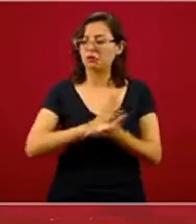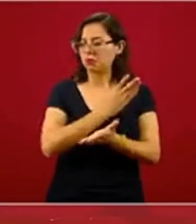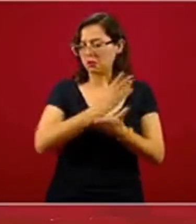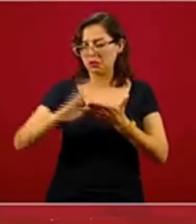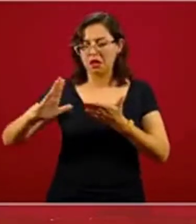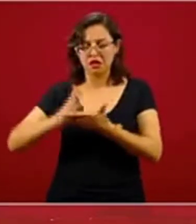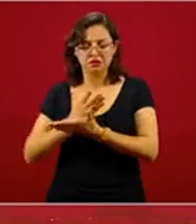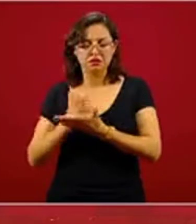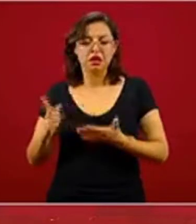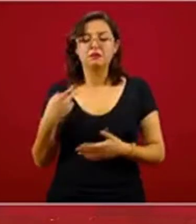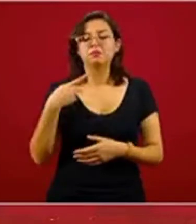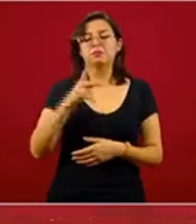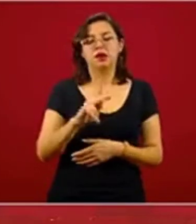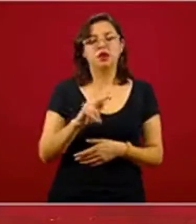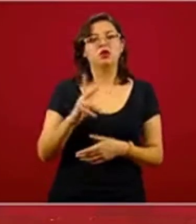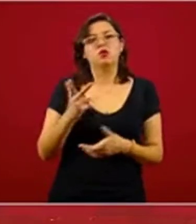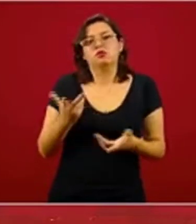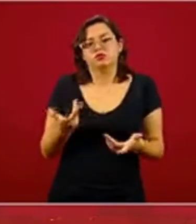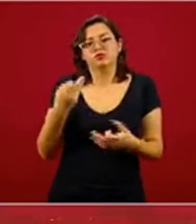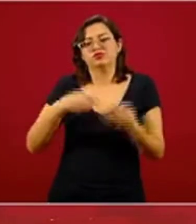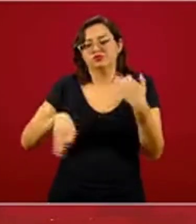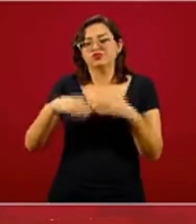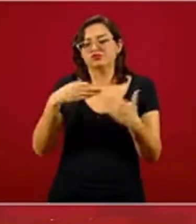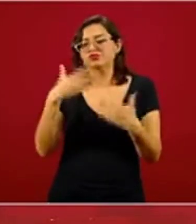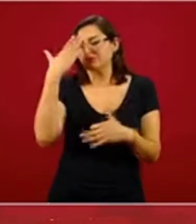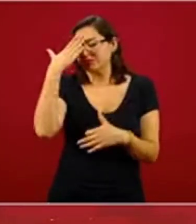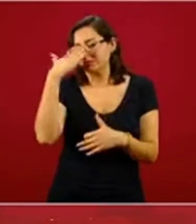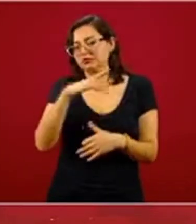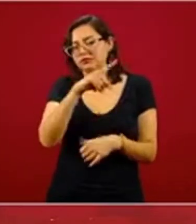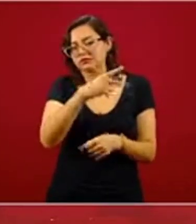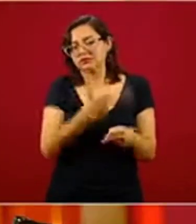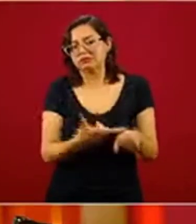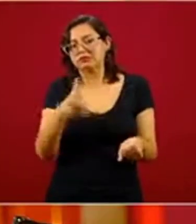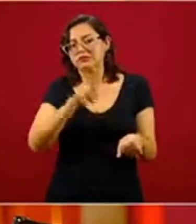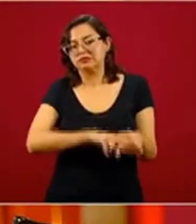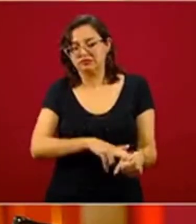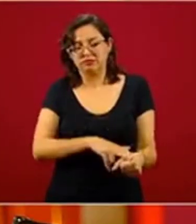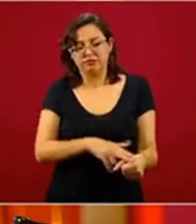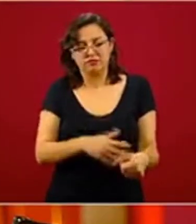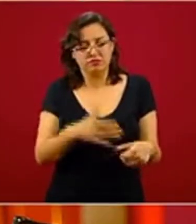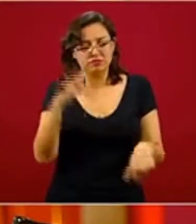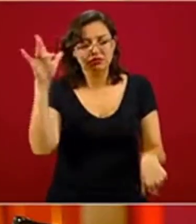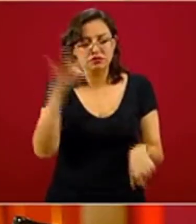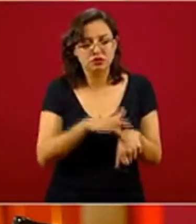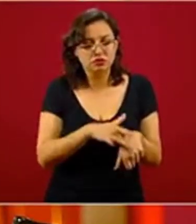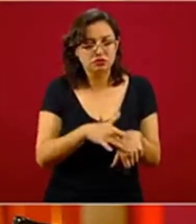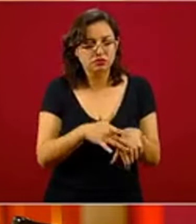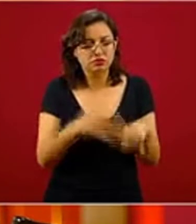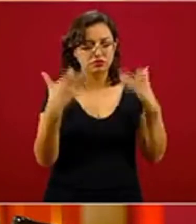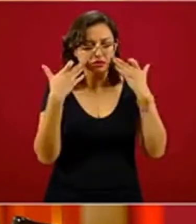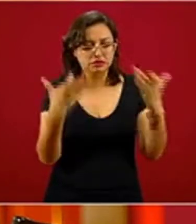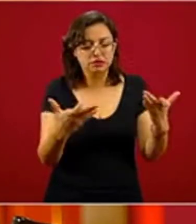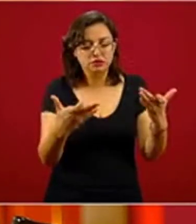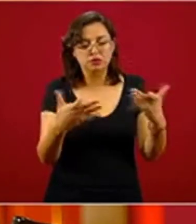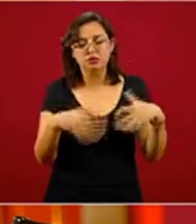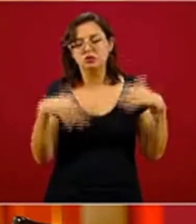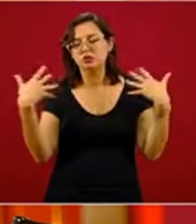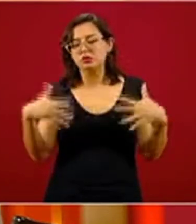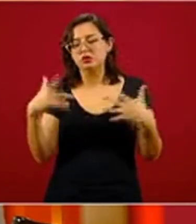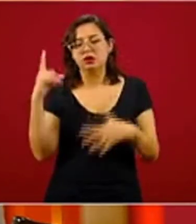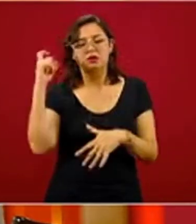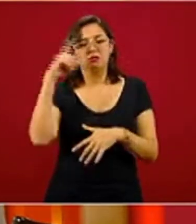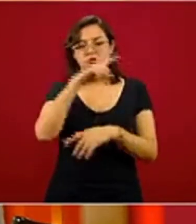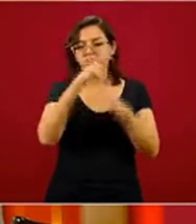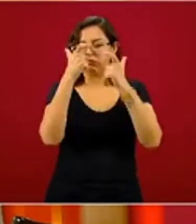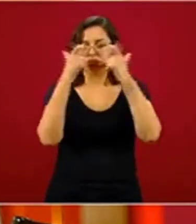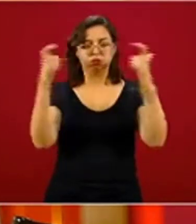momento estamos conscientes de lo que implica la confrontación con una realidad muy compleja, muy difícil, muy estresante, como lo hemos